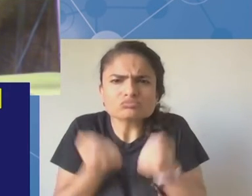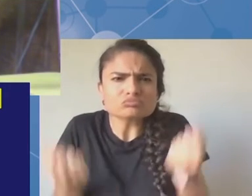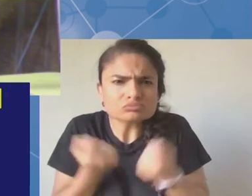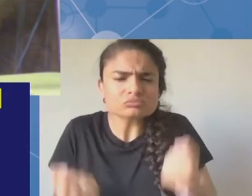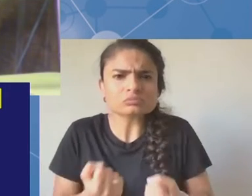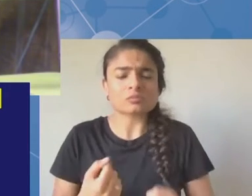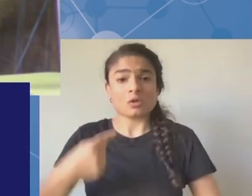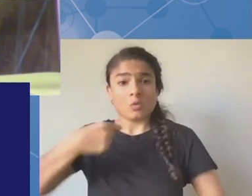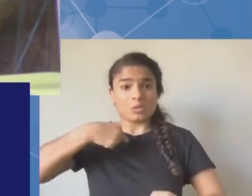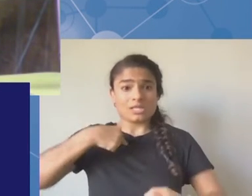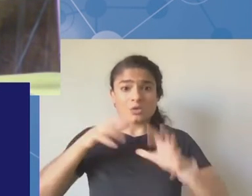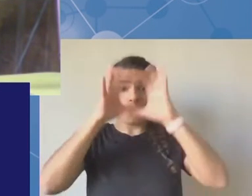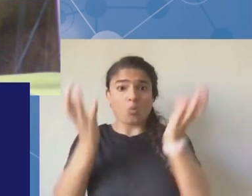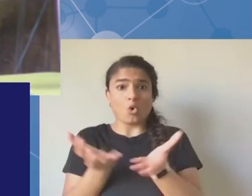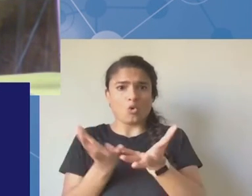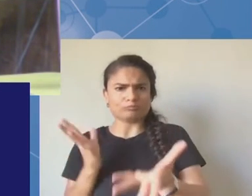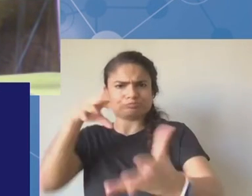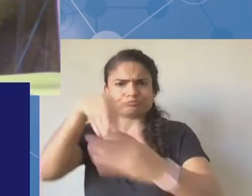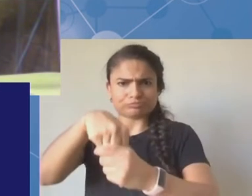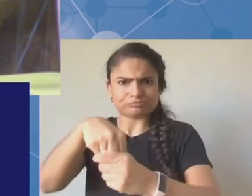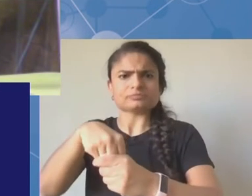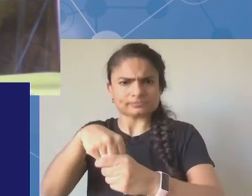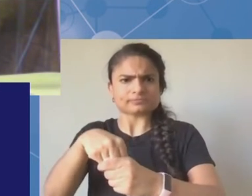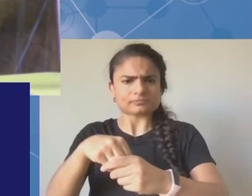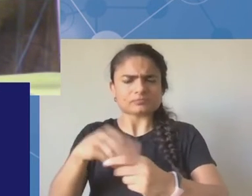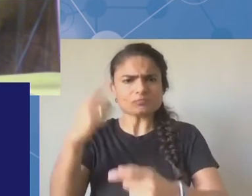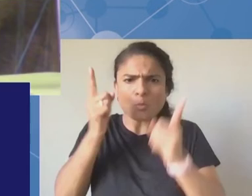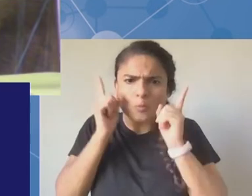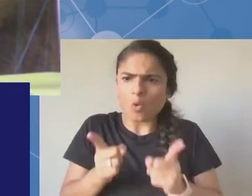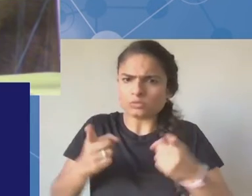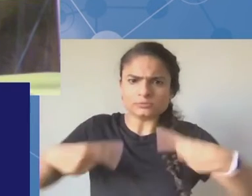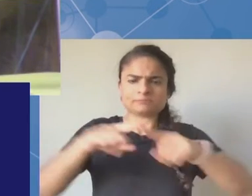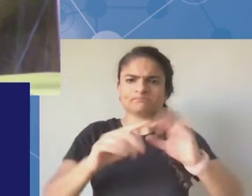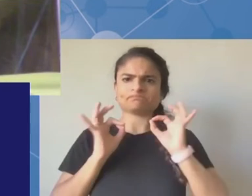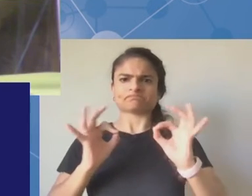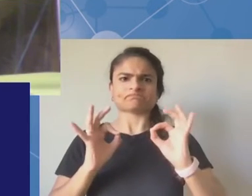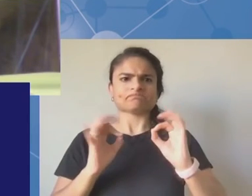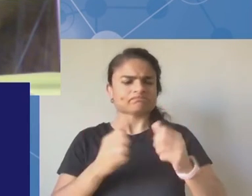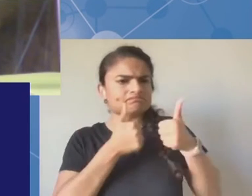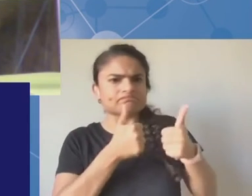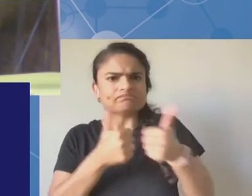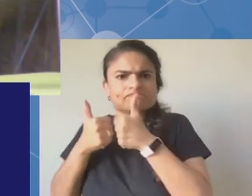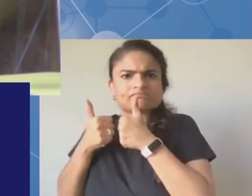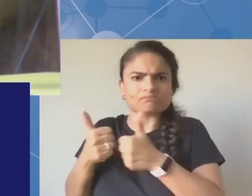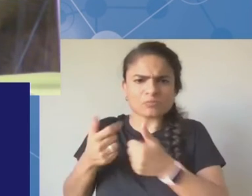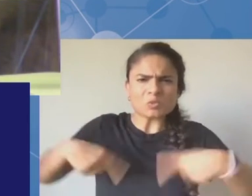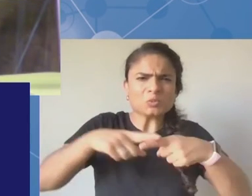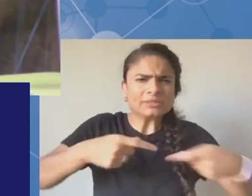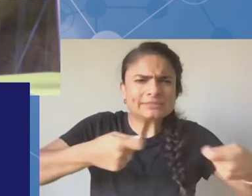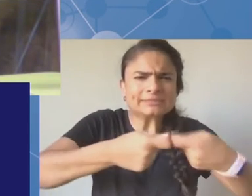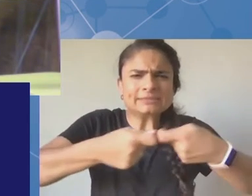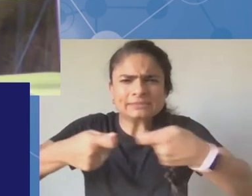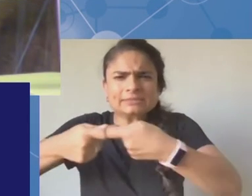de Internet, gracias que hayamos podido dar la posibilidad de